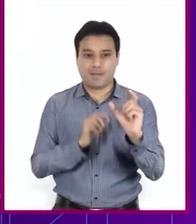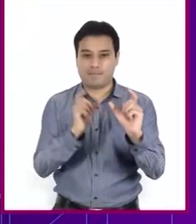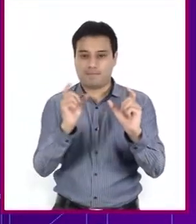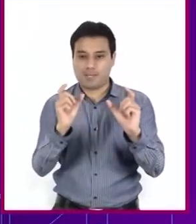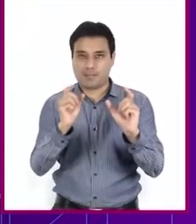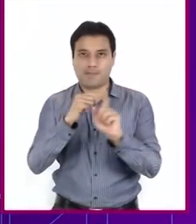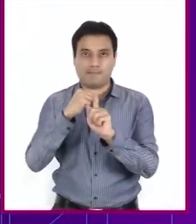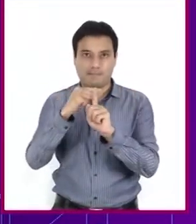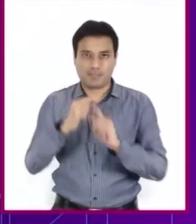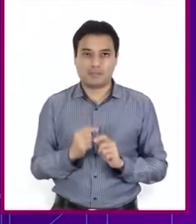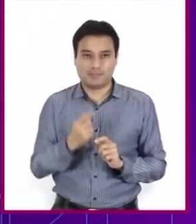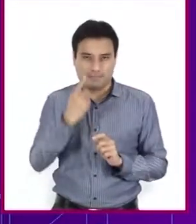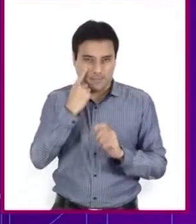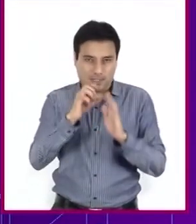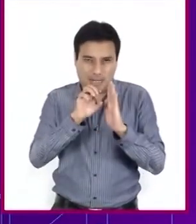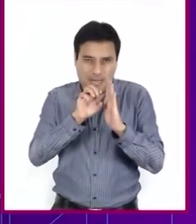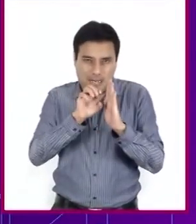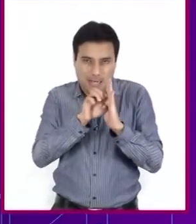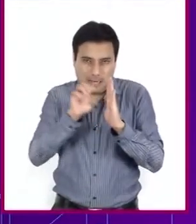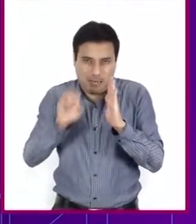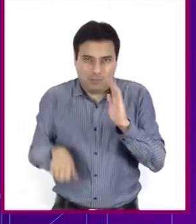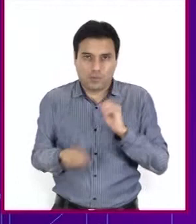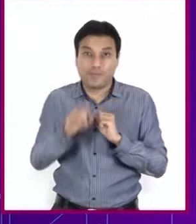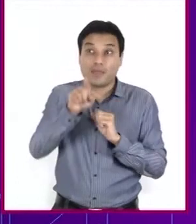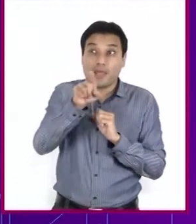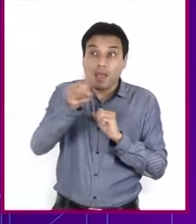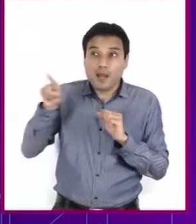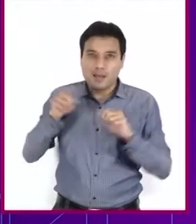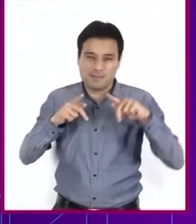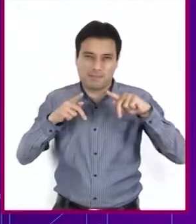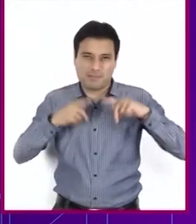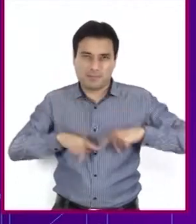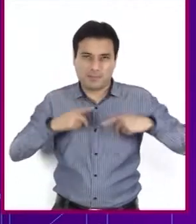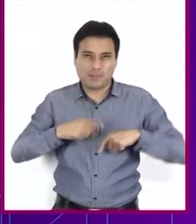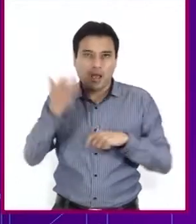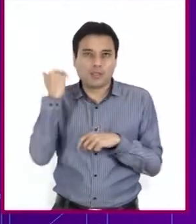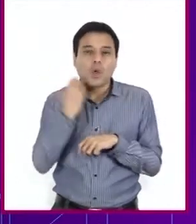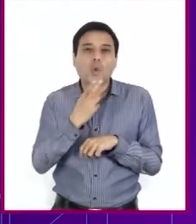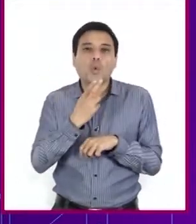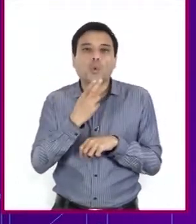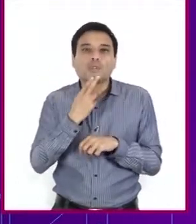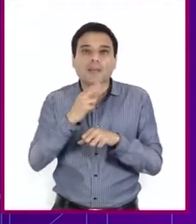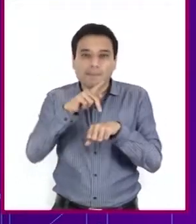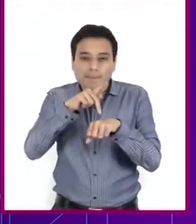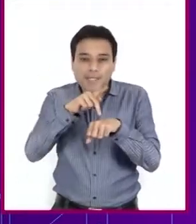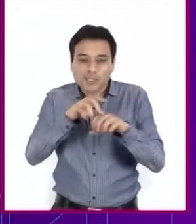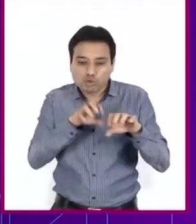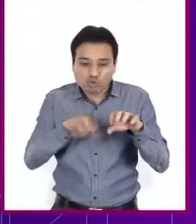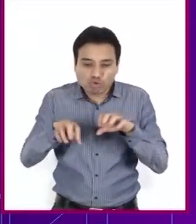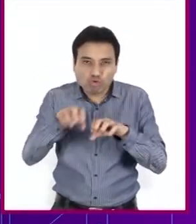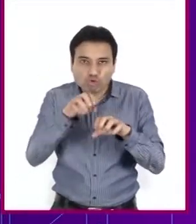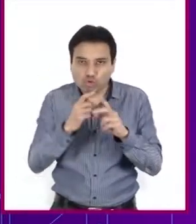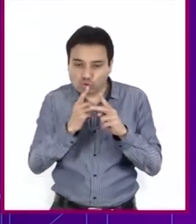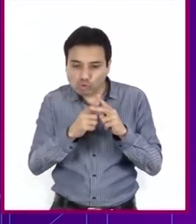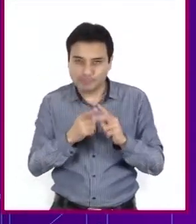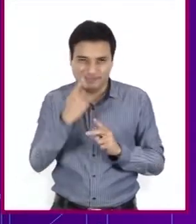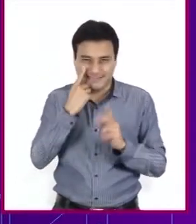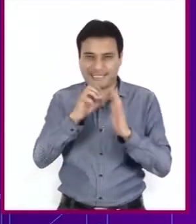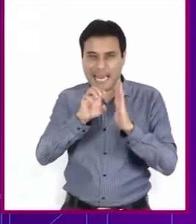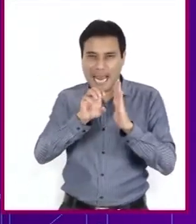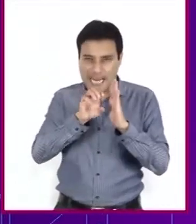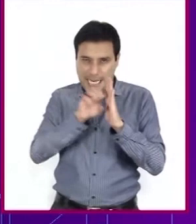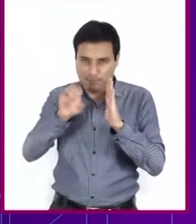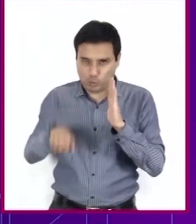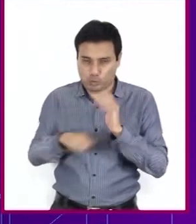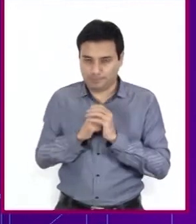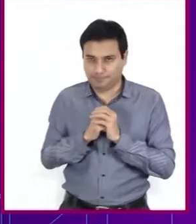resultados usando las mismas piedritas con las que representaban los números. Veamos